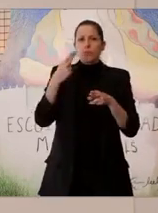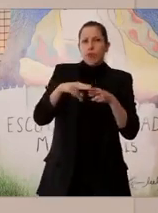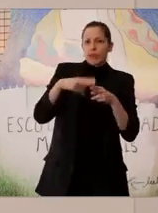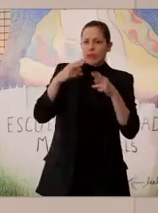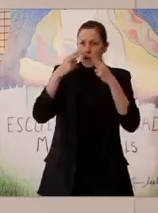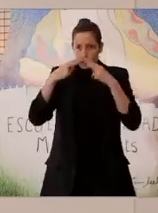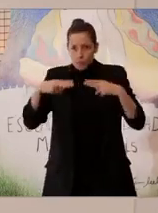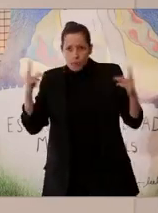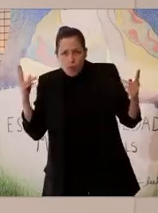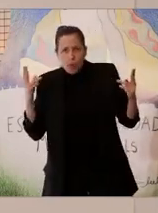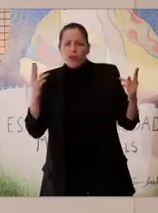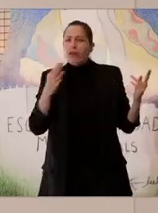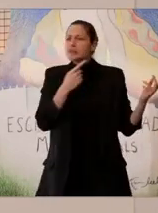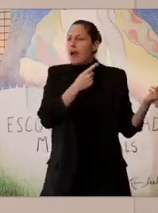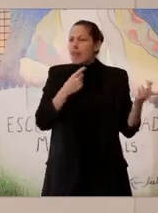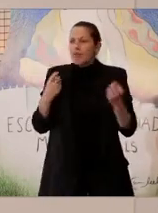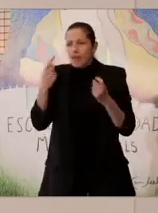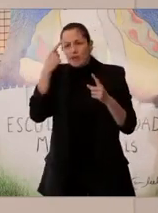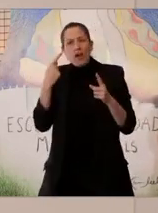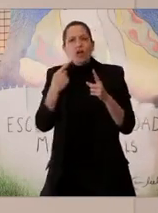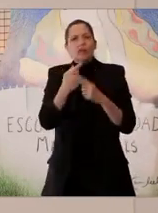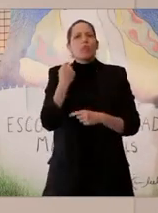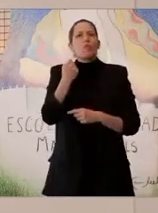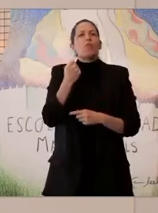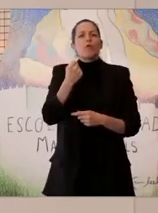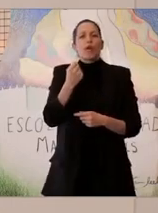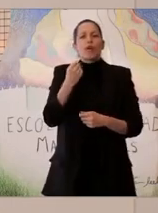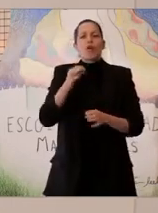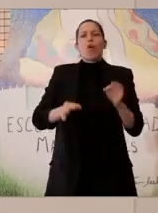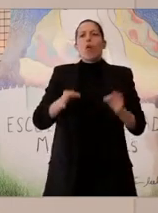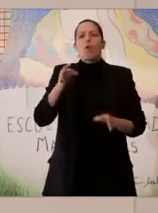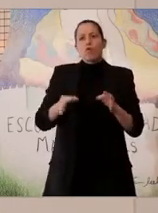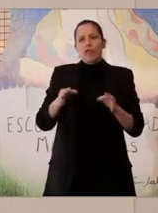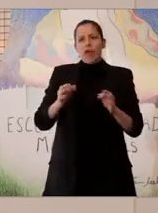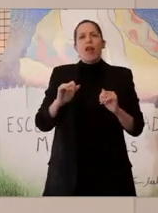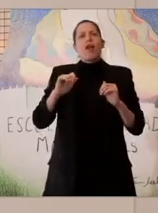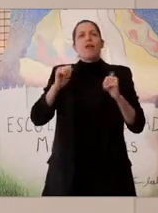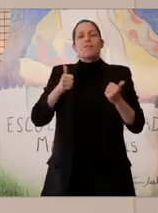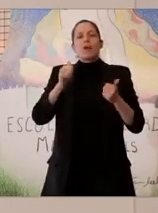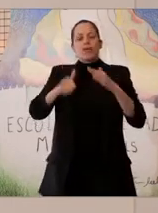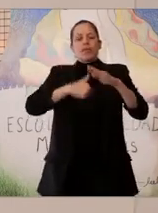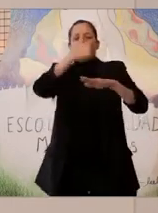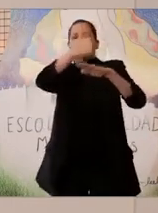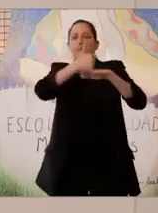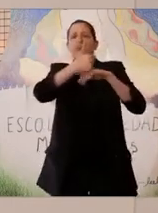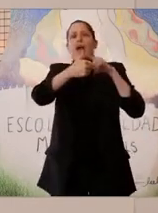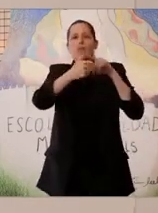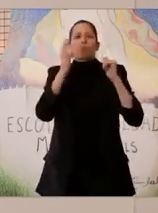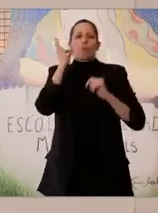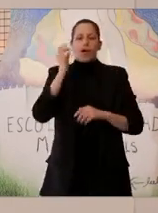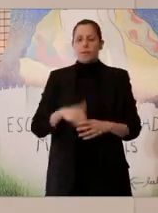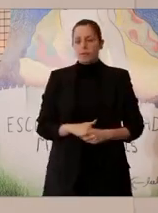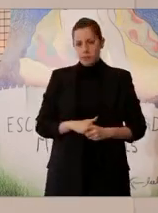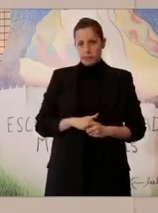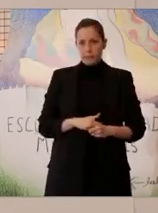Poder Judicial de este país tenga en su cúpula más mujeres. No sé quién quiere empezar. Bueno,